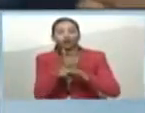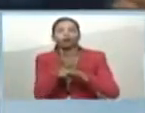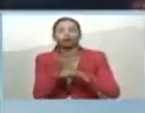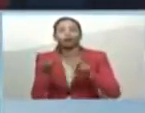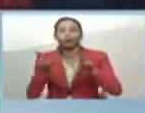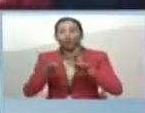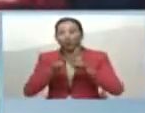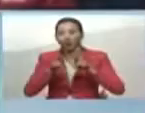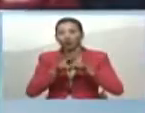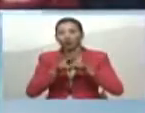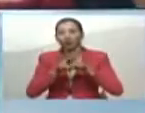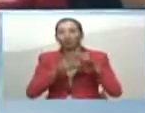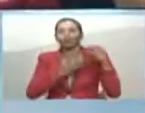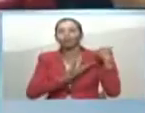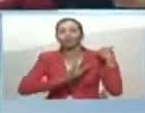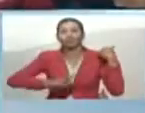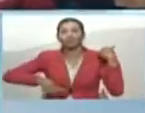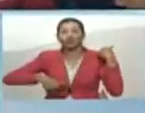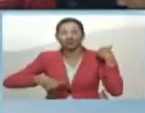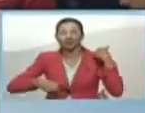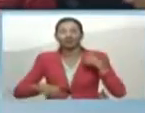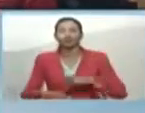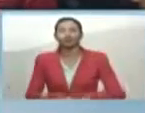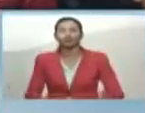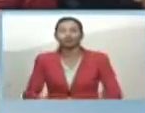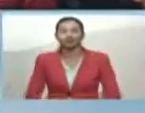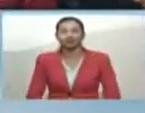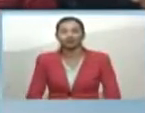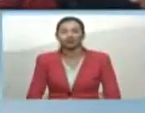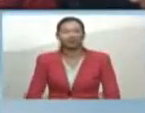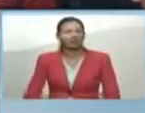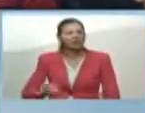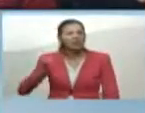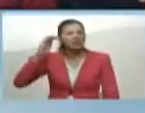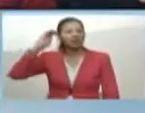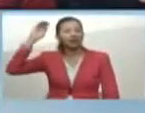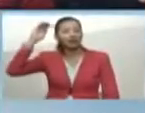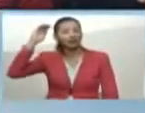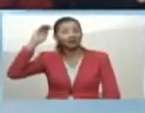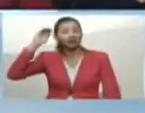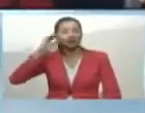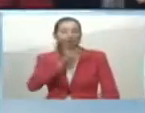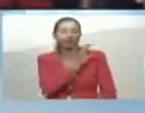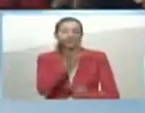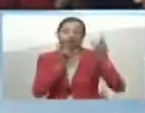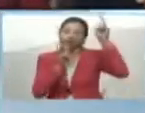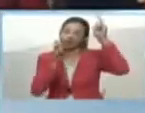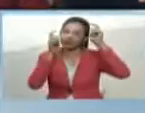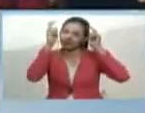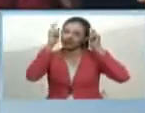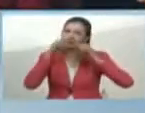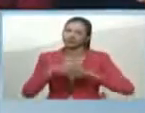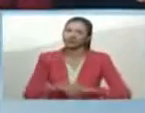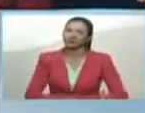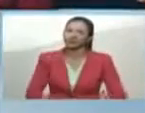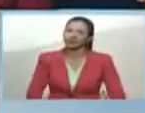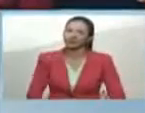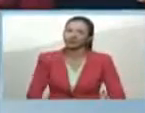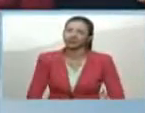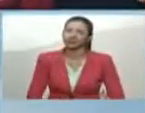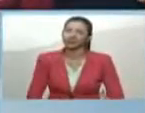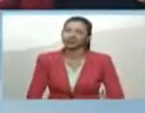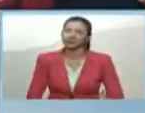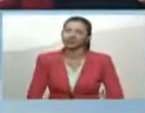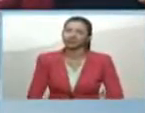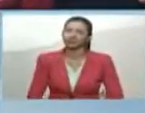hizo nuestro presidente y nuestro gigante comandante eterno, Hugo Chávez Frías,